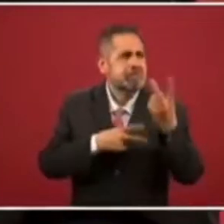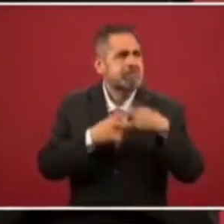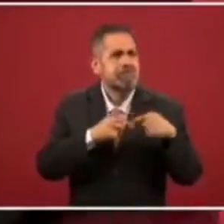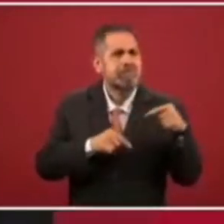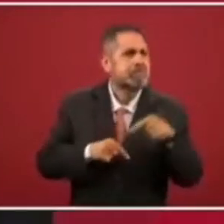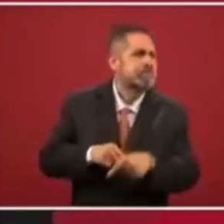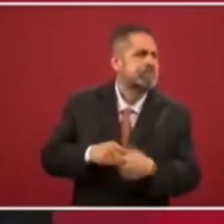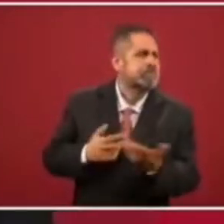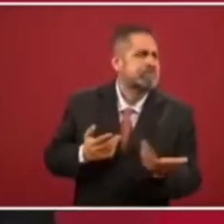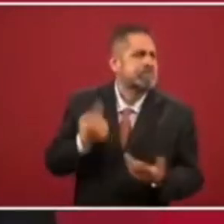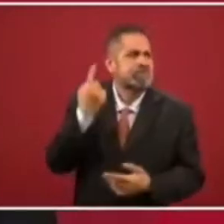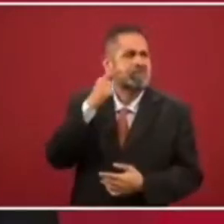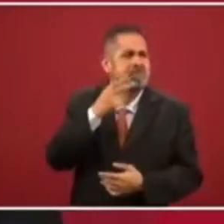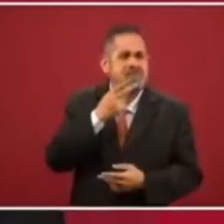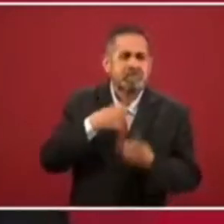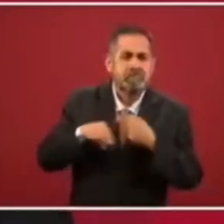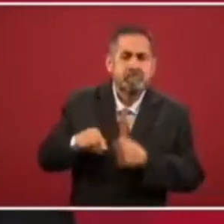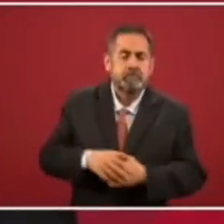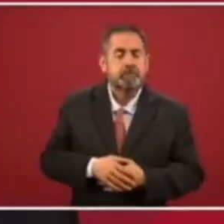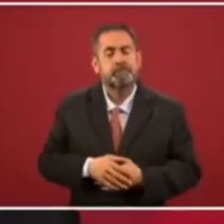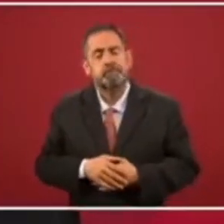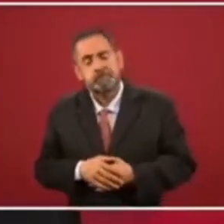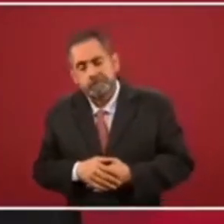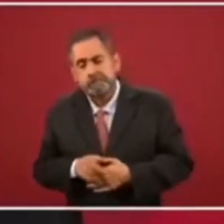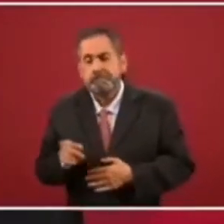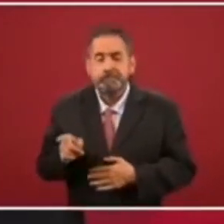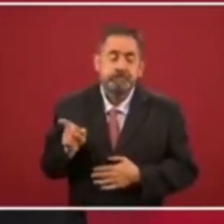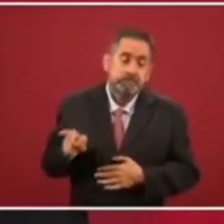García Barragán. Pues vino a